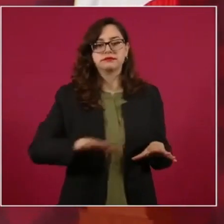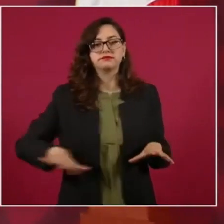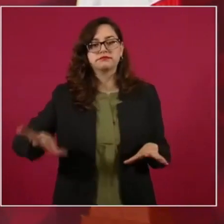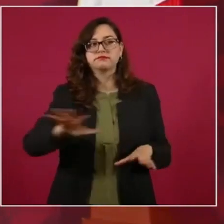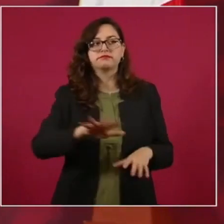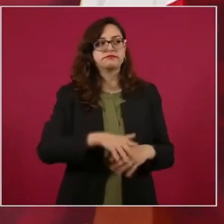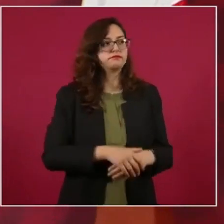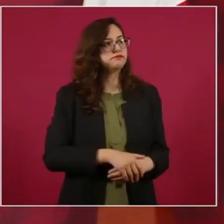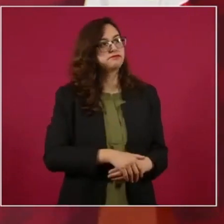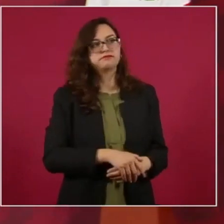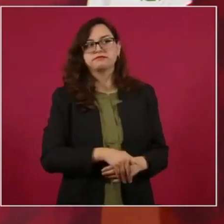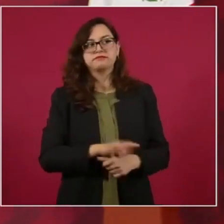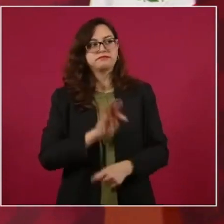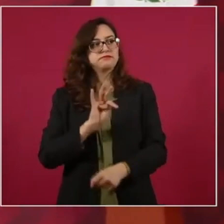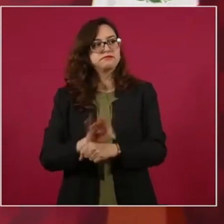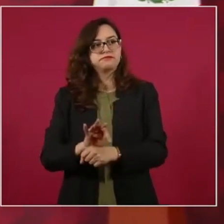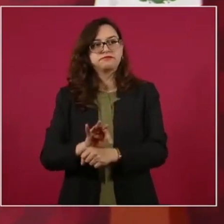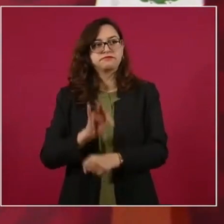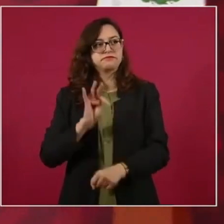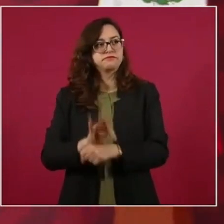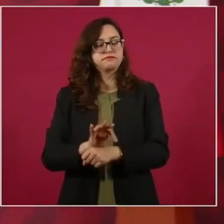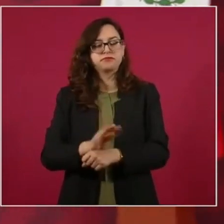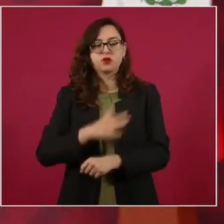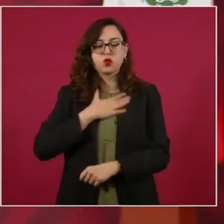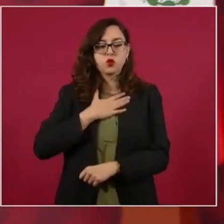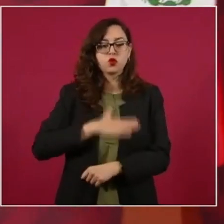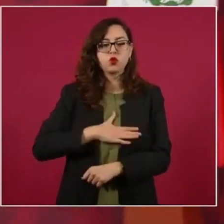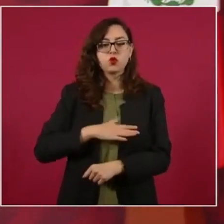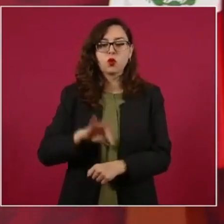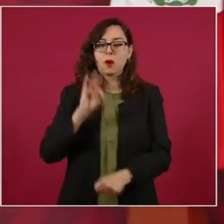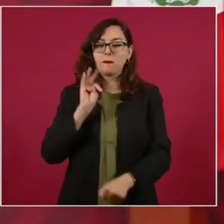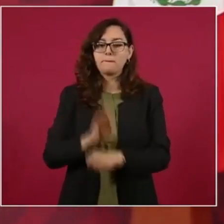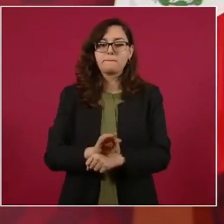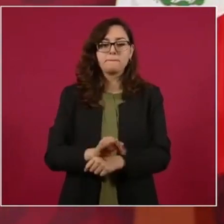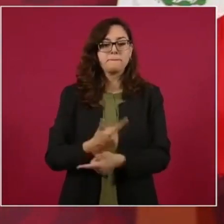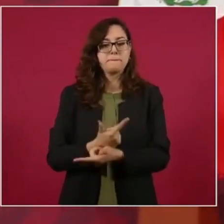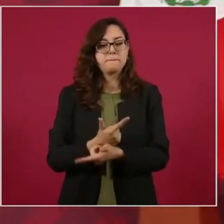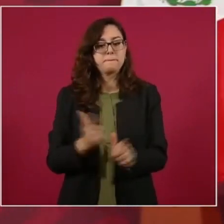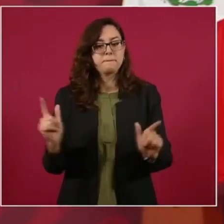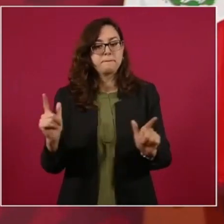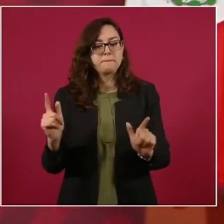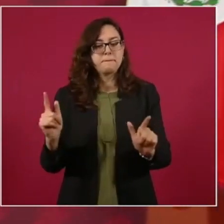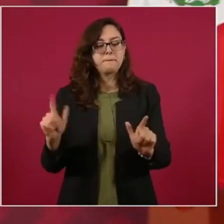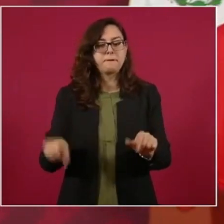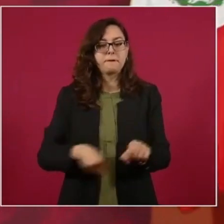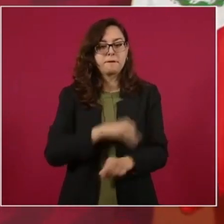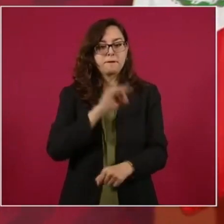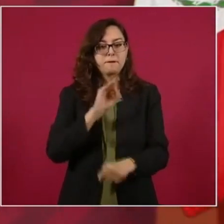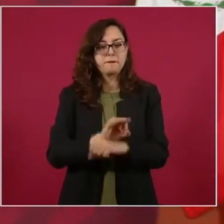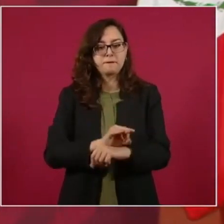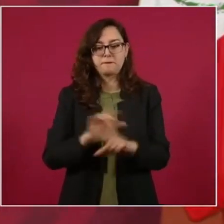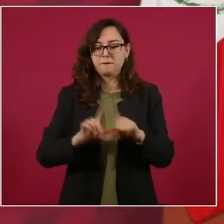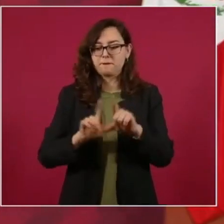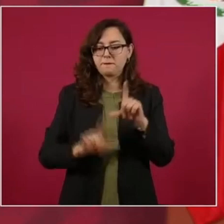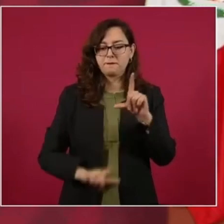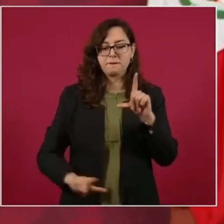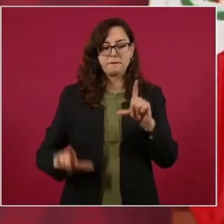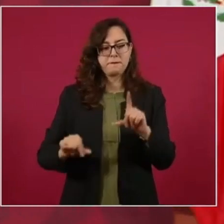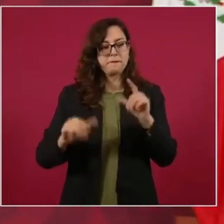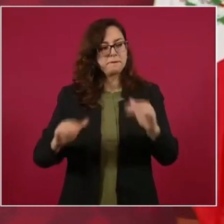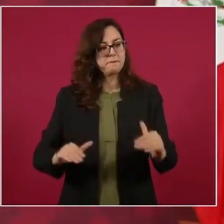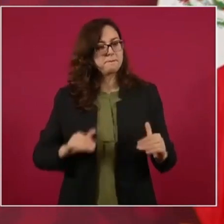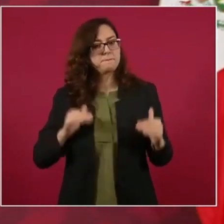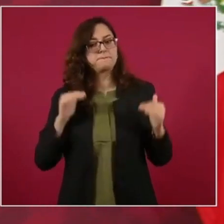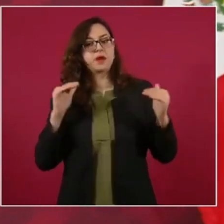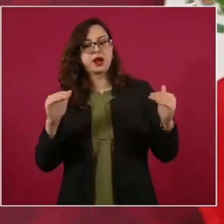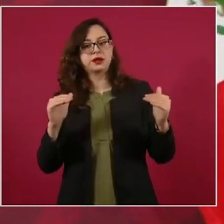que defienden la justicia, que defienden las libertades, que defienden la soberanía. Y esto